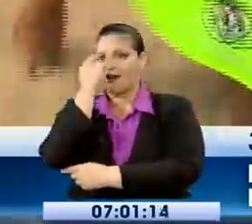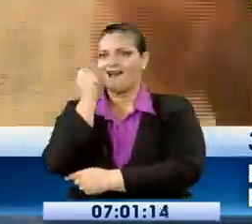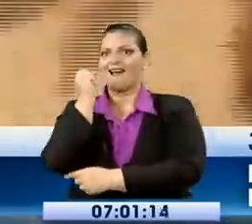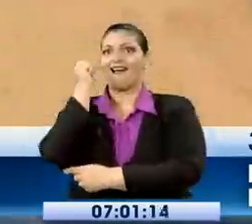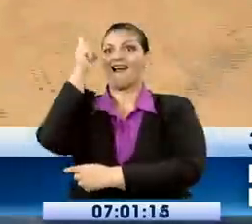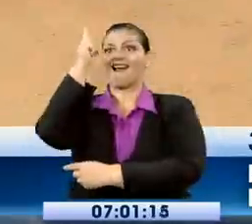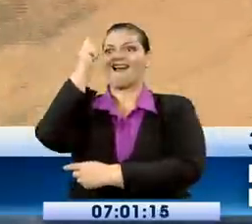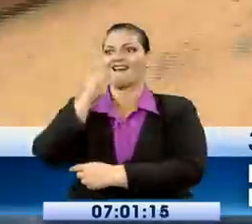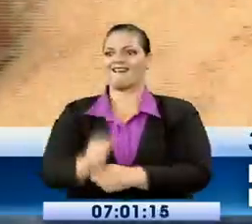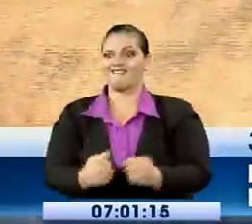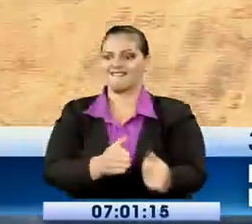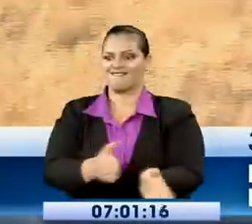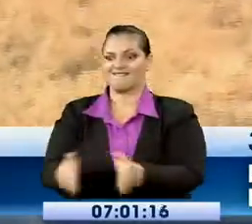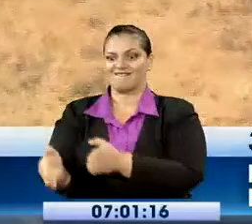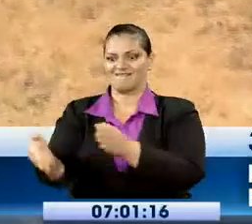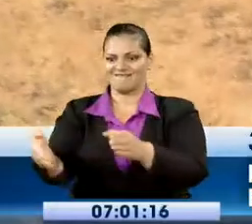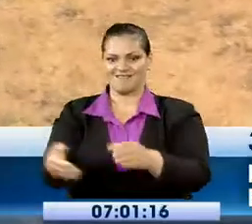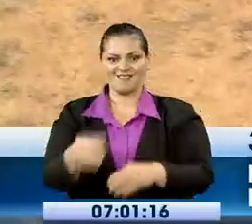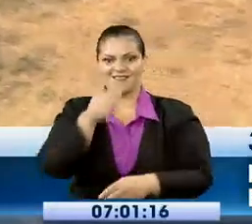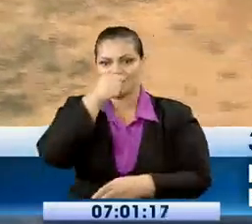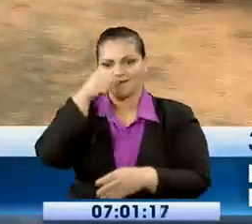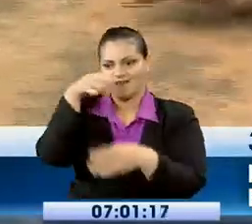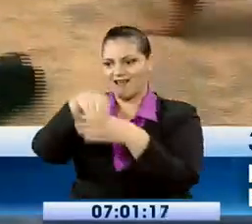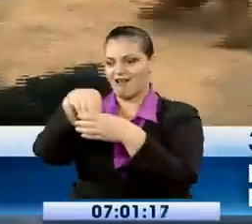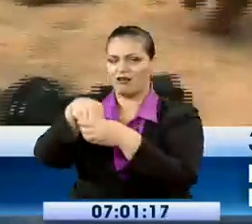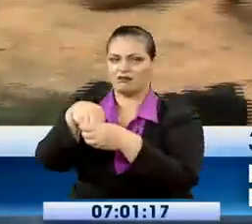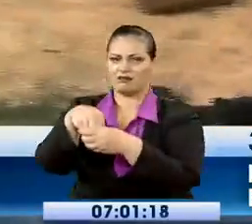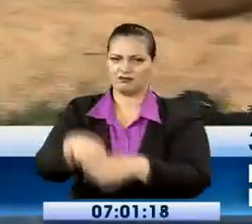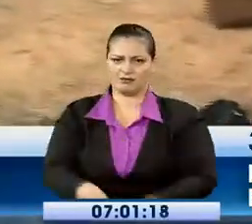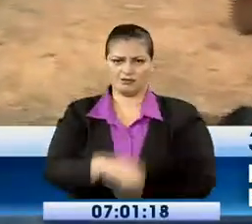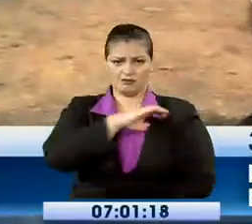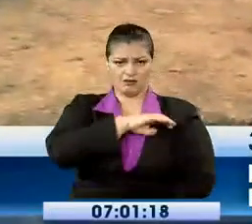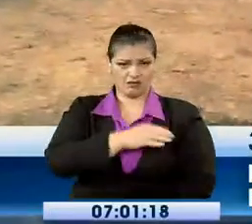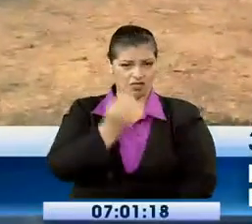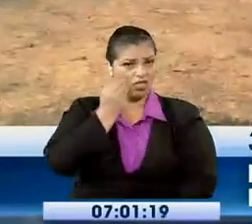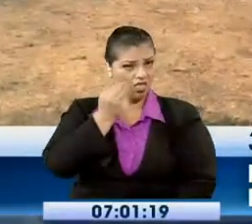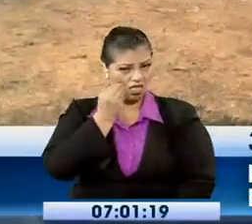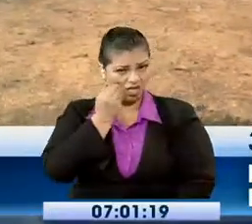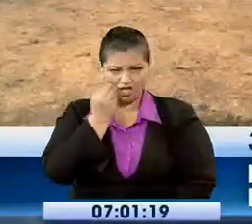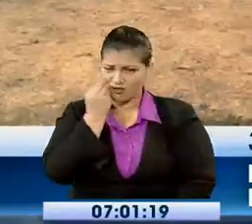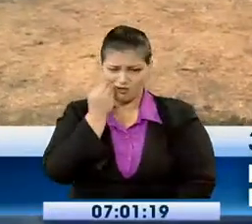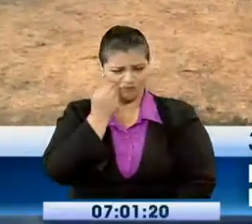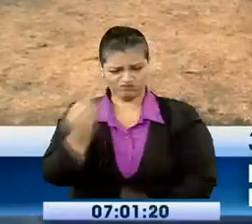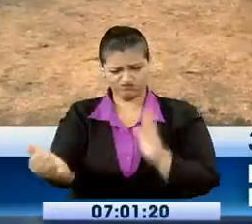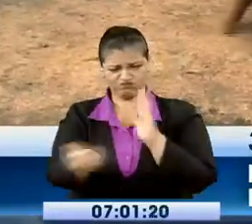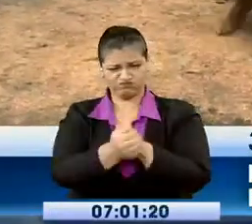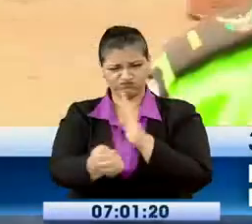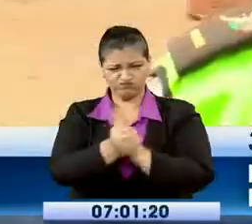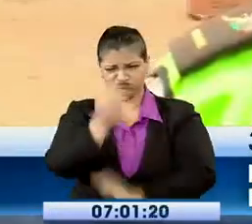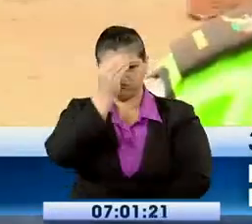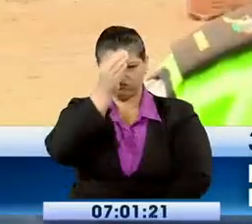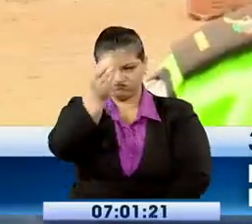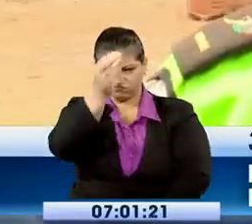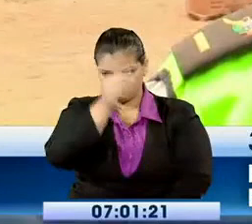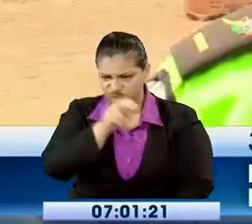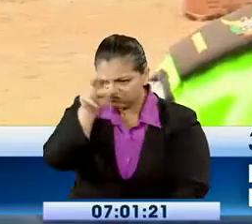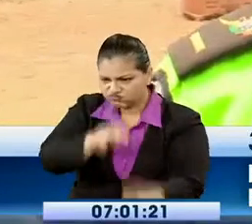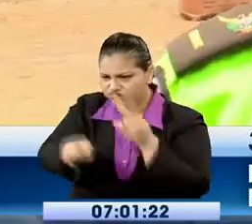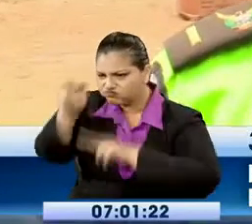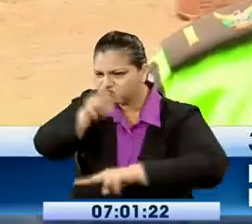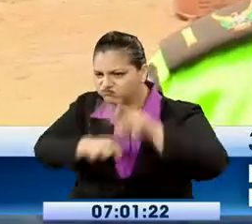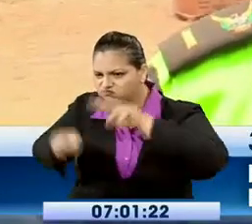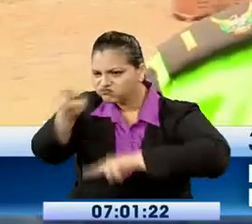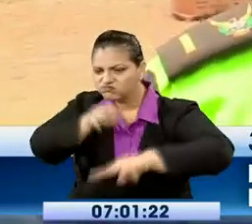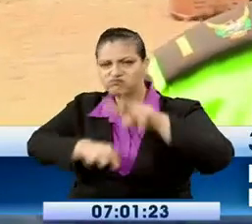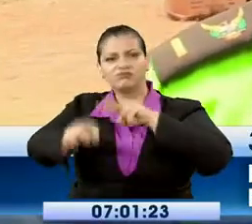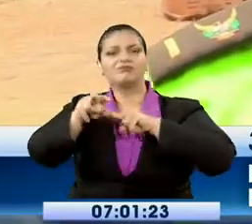controles policiales, hoy en día los agentes se encuentran altamente capacitados. Cuando hay nuestras